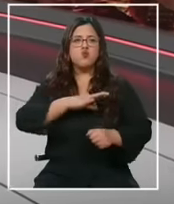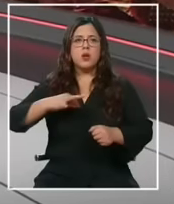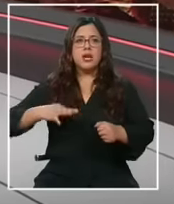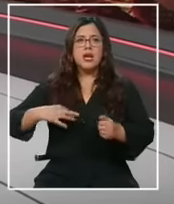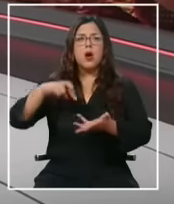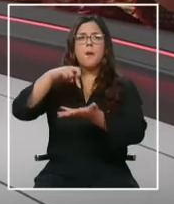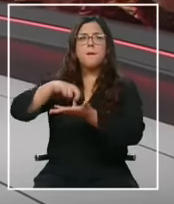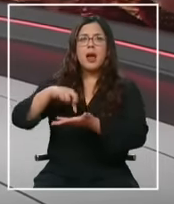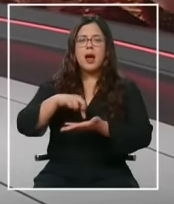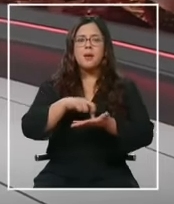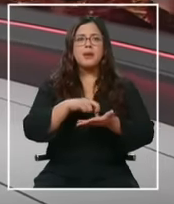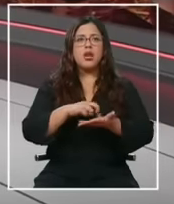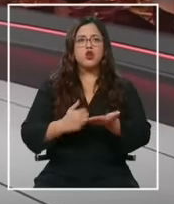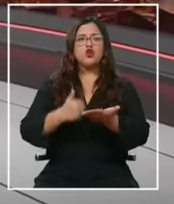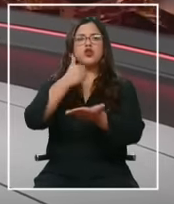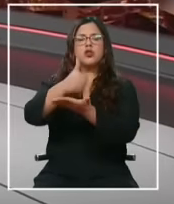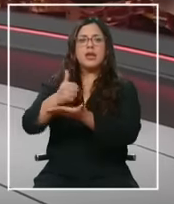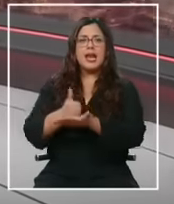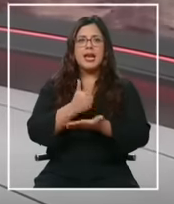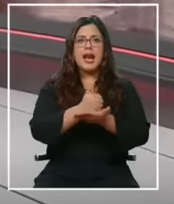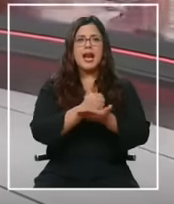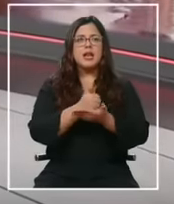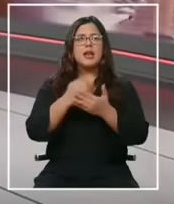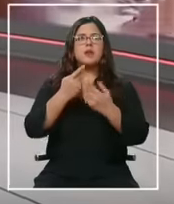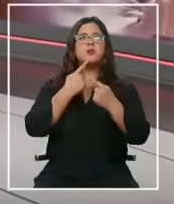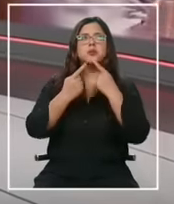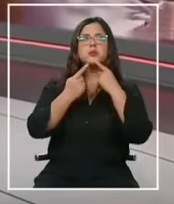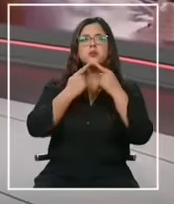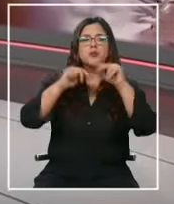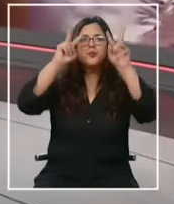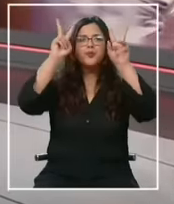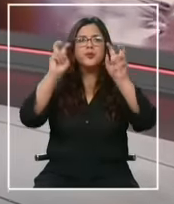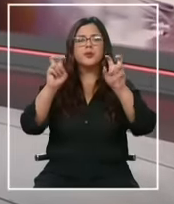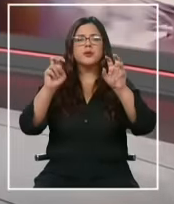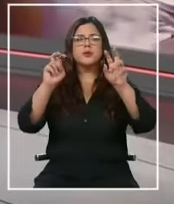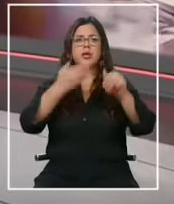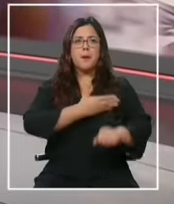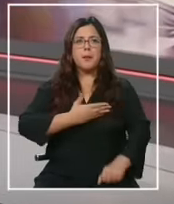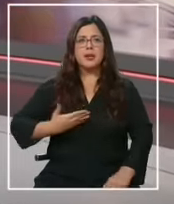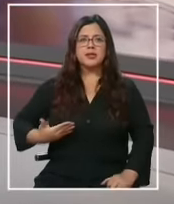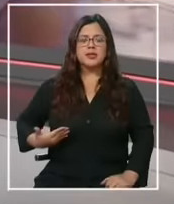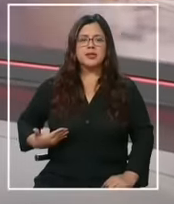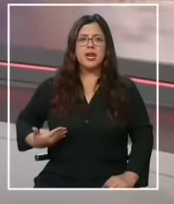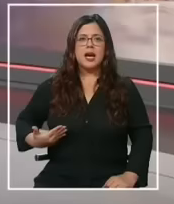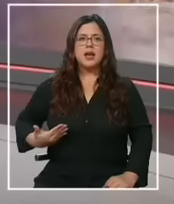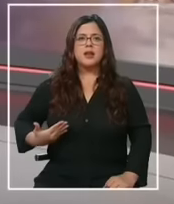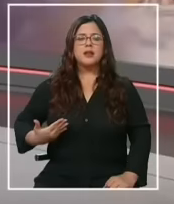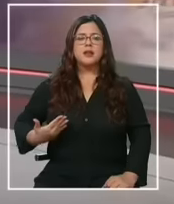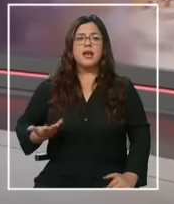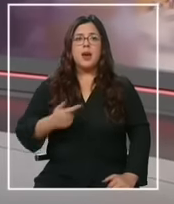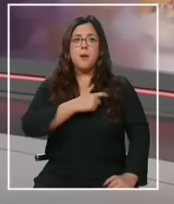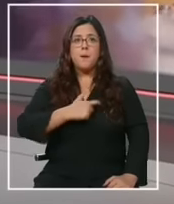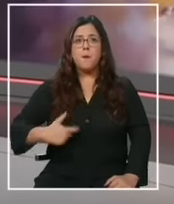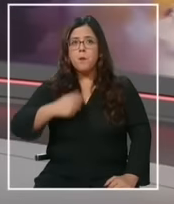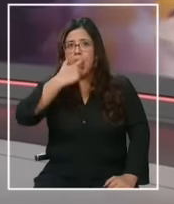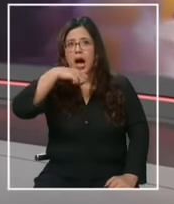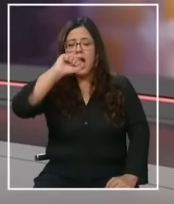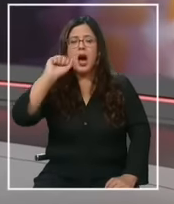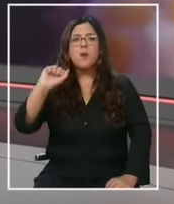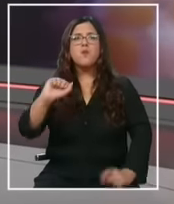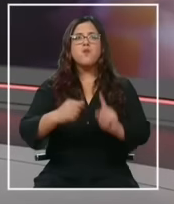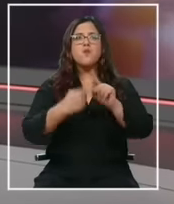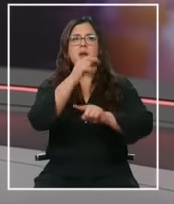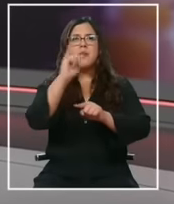Ministros, parlamentarios, alcaldes. Consultado por una eventual carrera presidencial, el presidente Gabriel Boric por primera